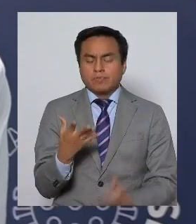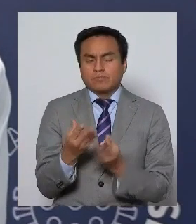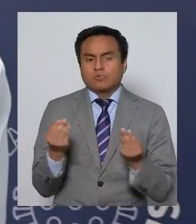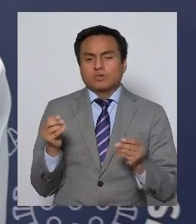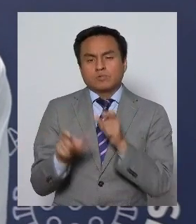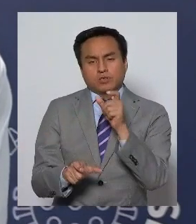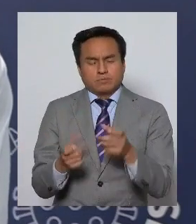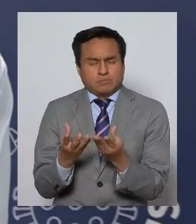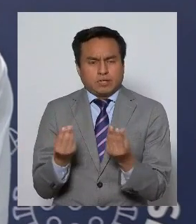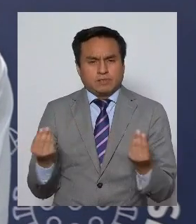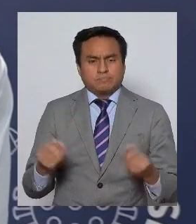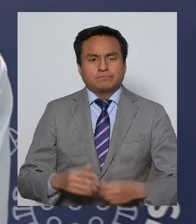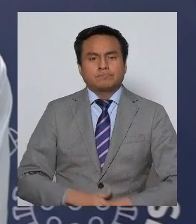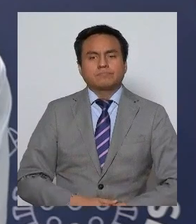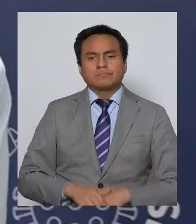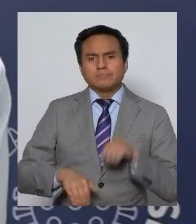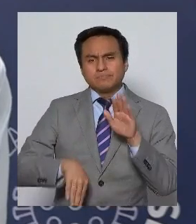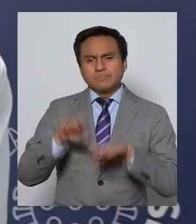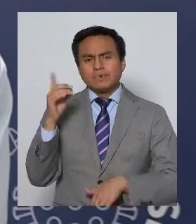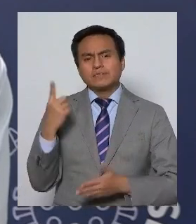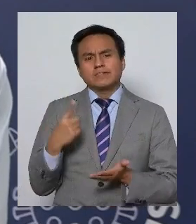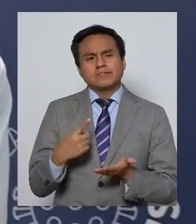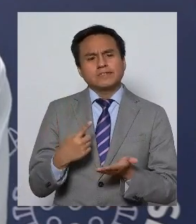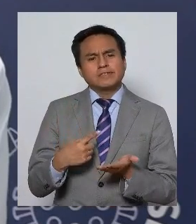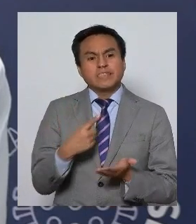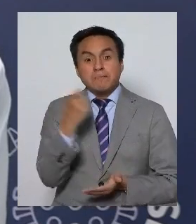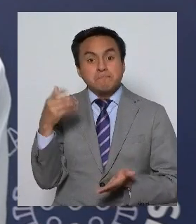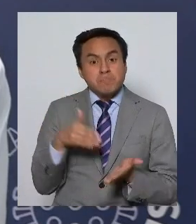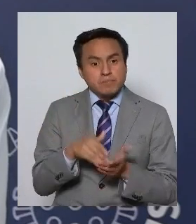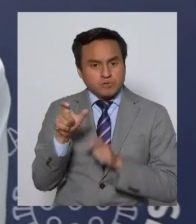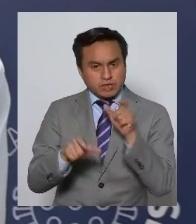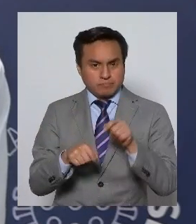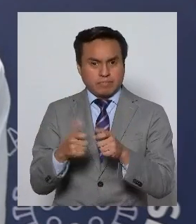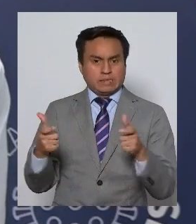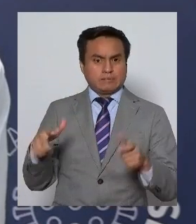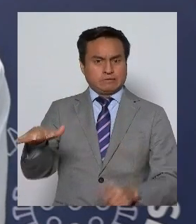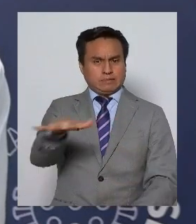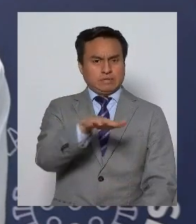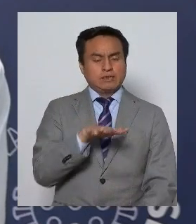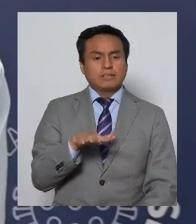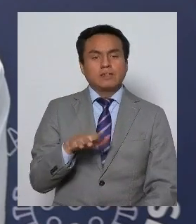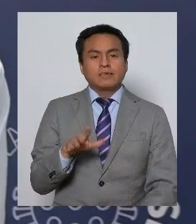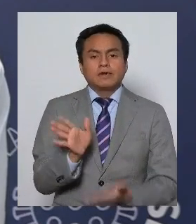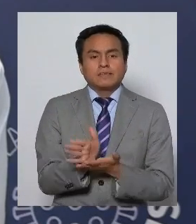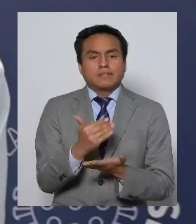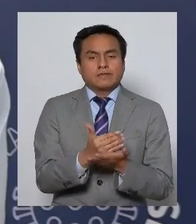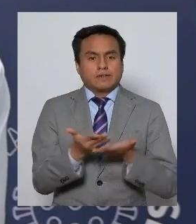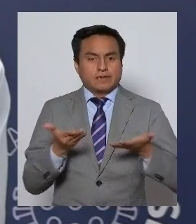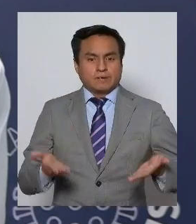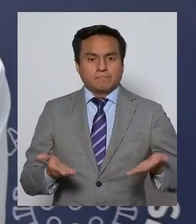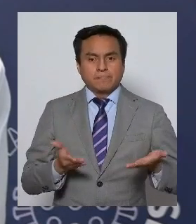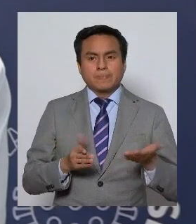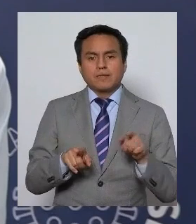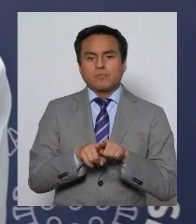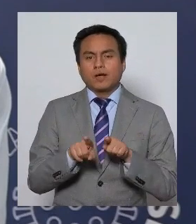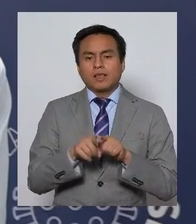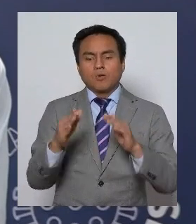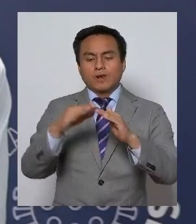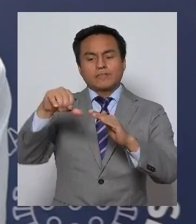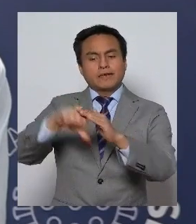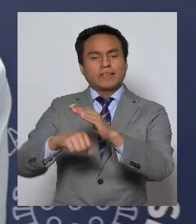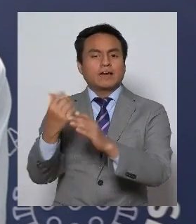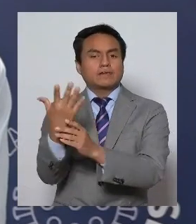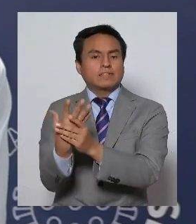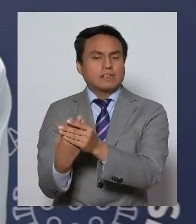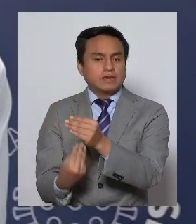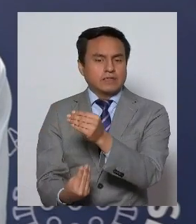miles de personas, más de 100.000 personas en realidad. Y en ese contexto, esta estrategia de salida de cuarentena o